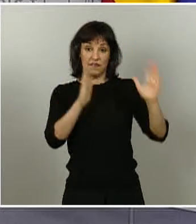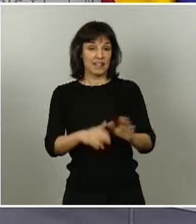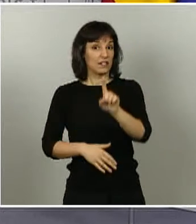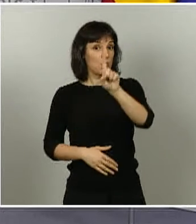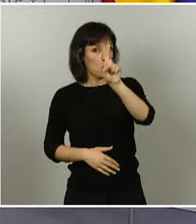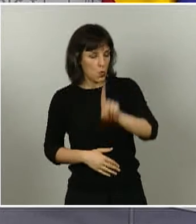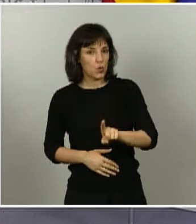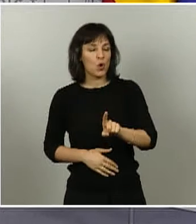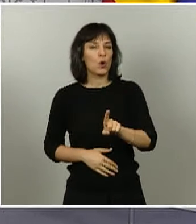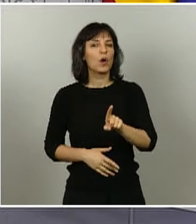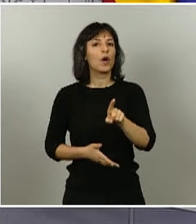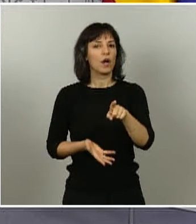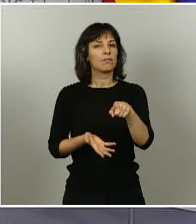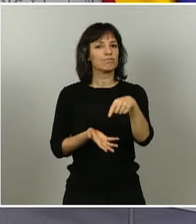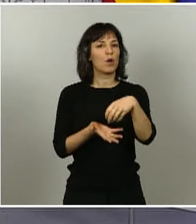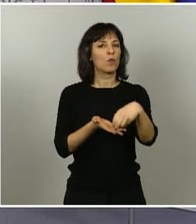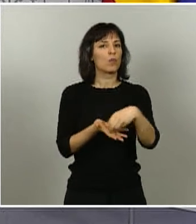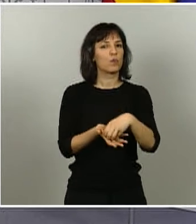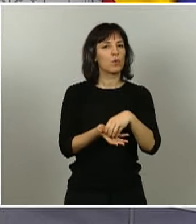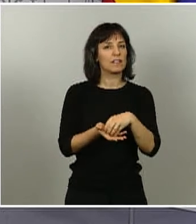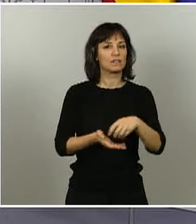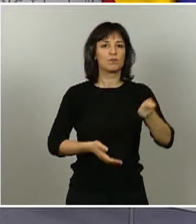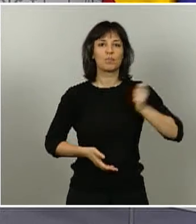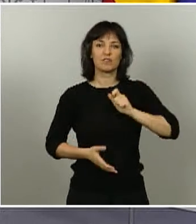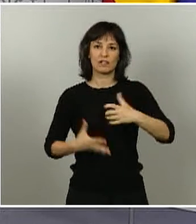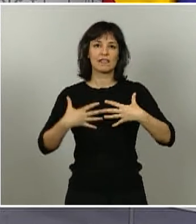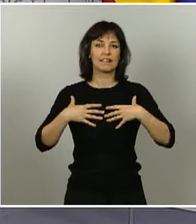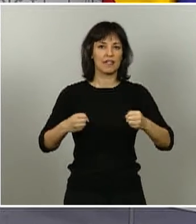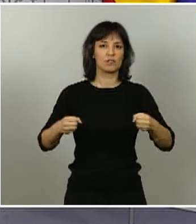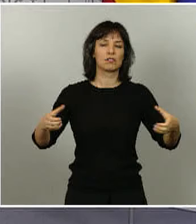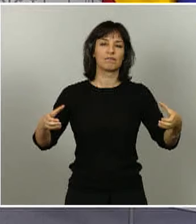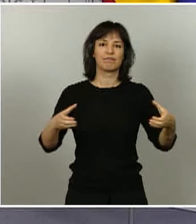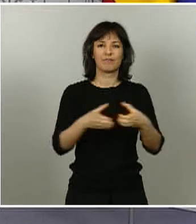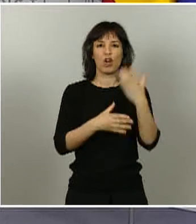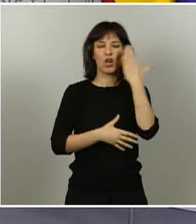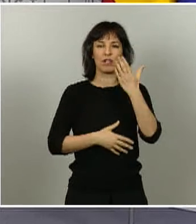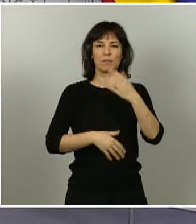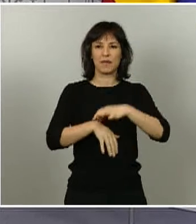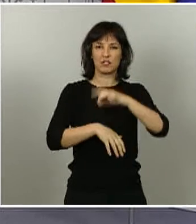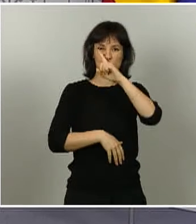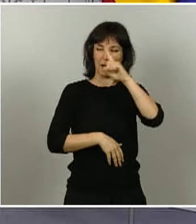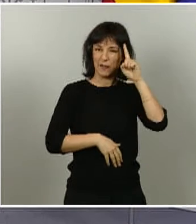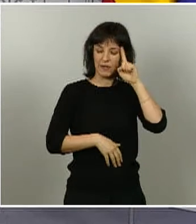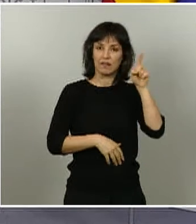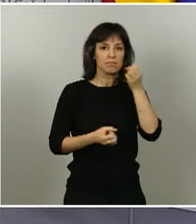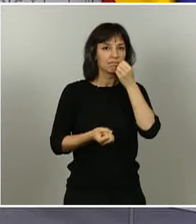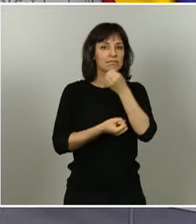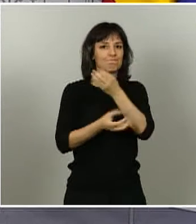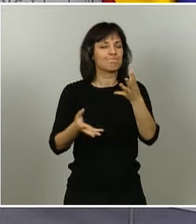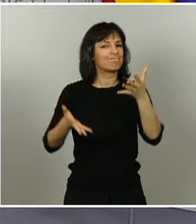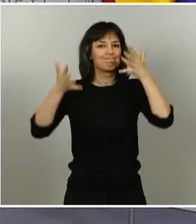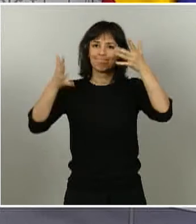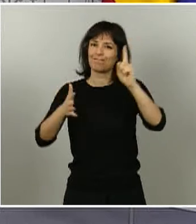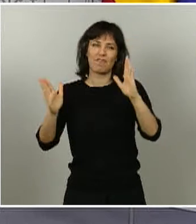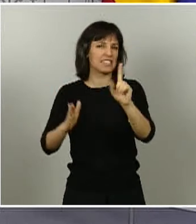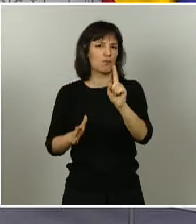dudas entre los profesionales sanitarios. El Colegio de Médicos de Madrid ha dicho incluso que no es conveniente. Le quería preguntar